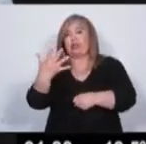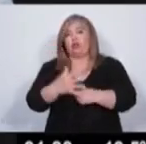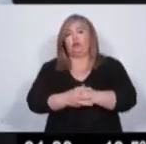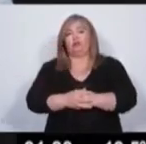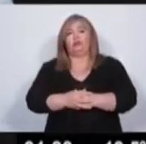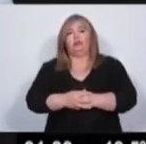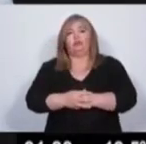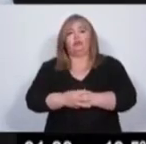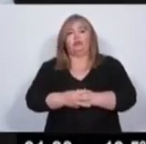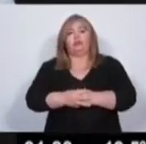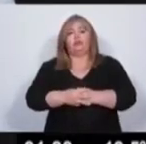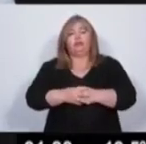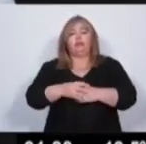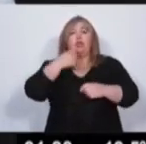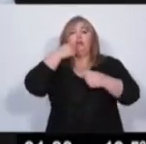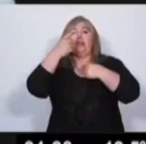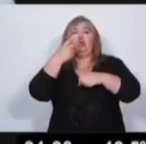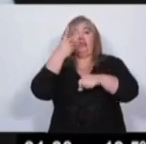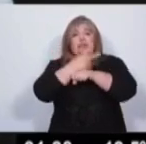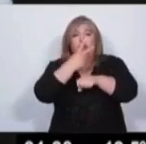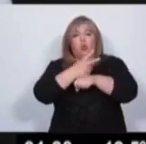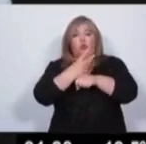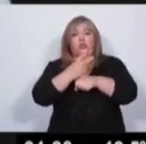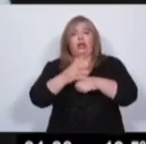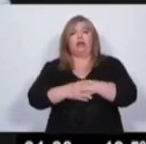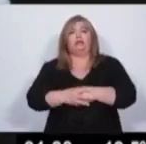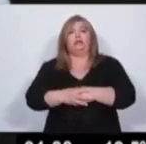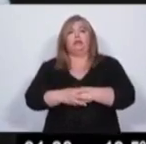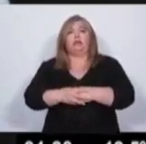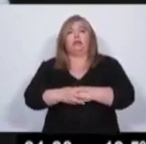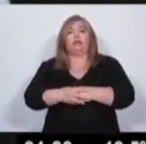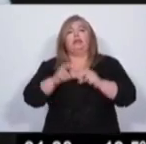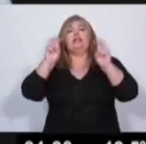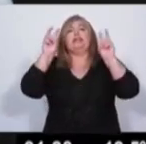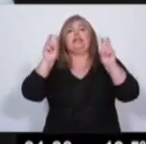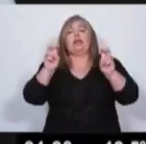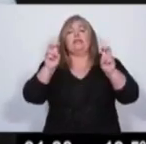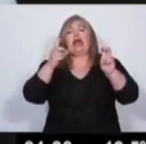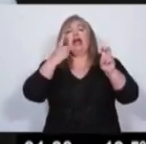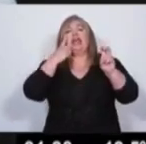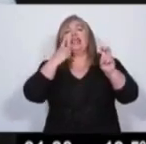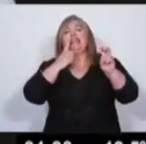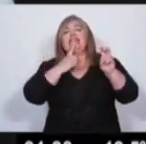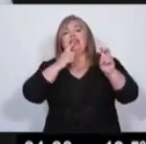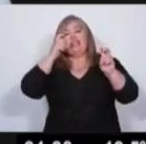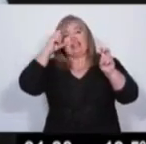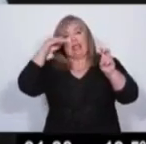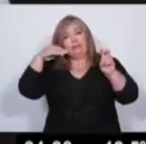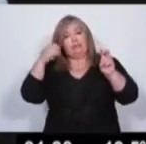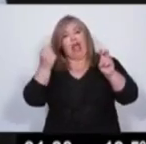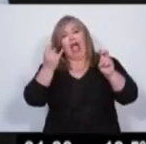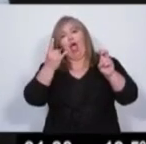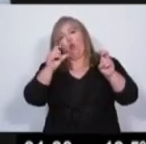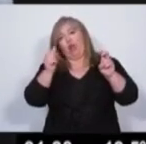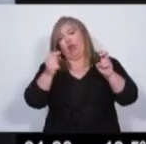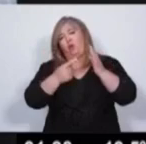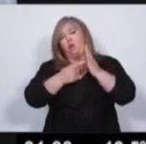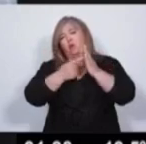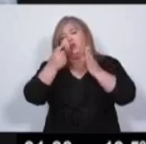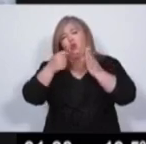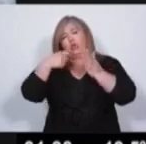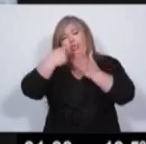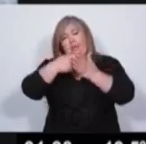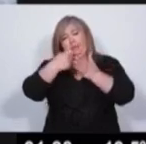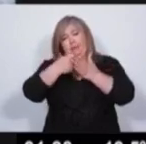sentido la segunda pregunta se refiere precisamente a el ítem aula prácticamente todos ellos se han expresado